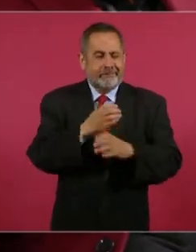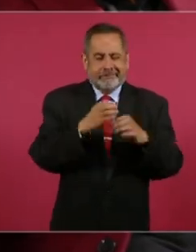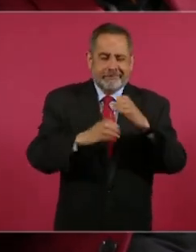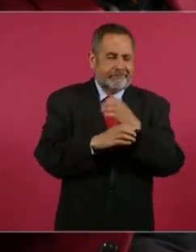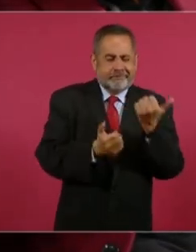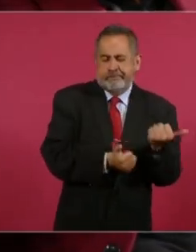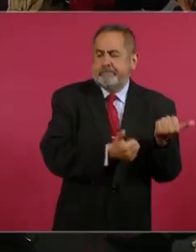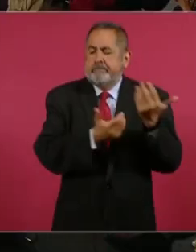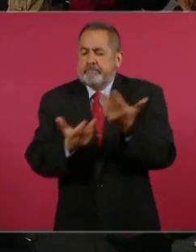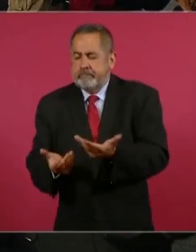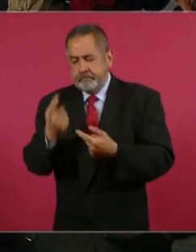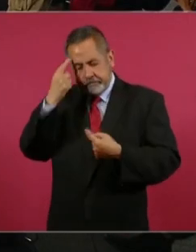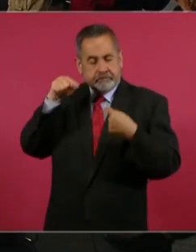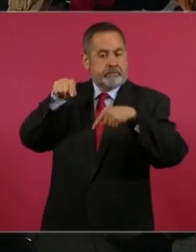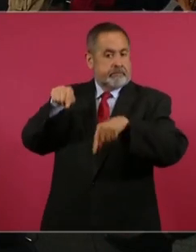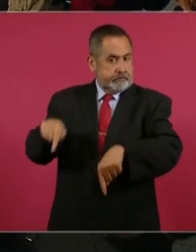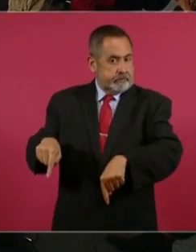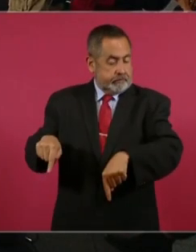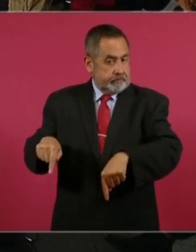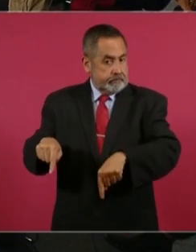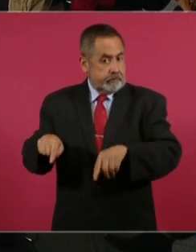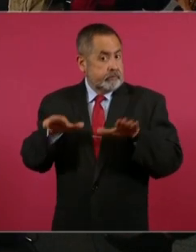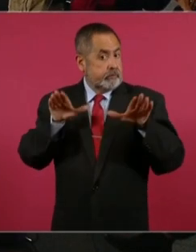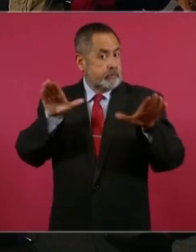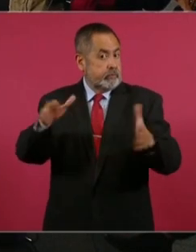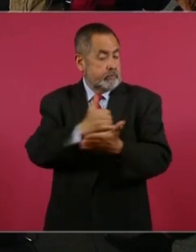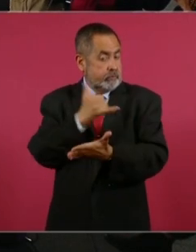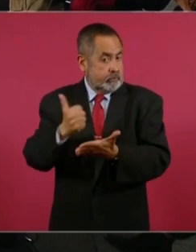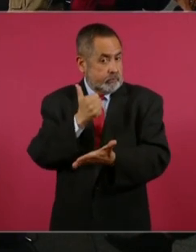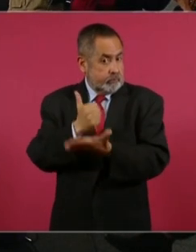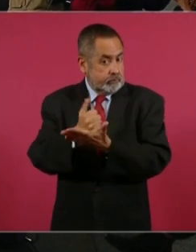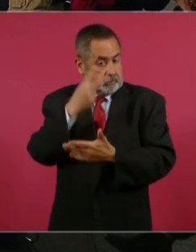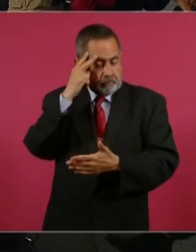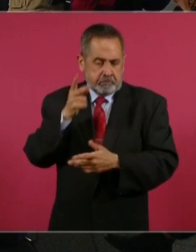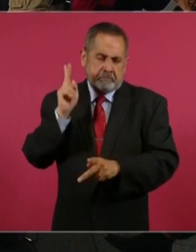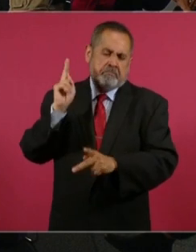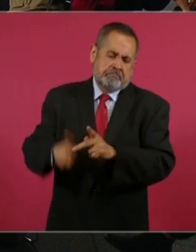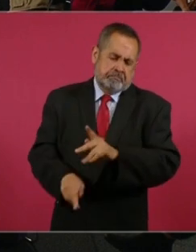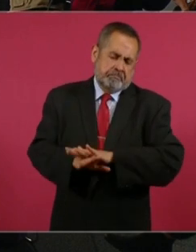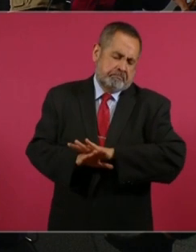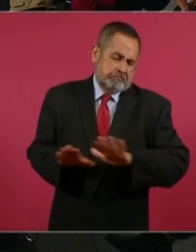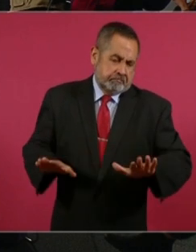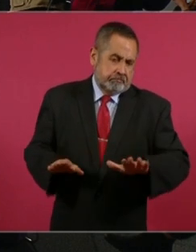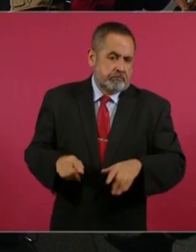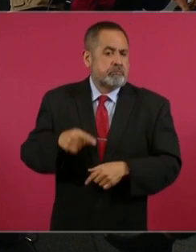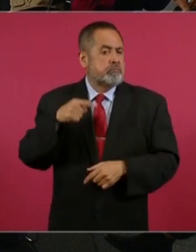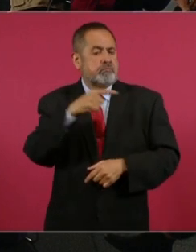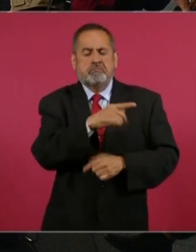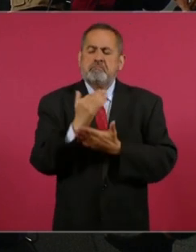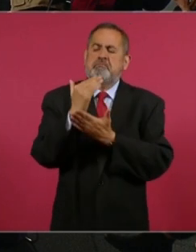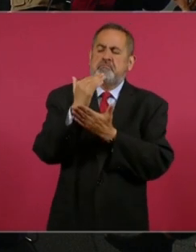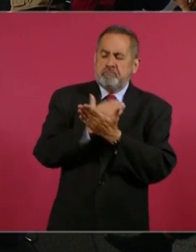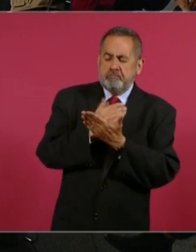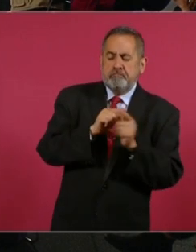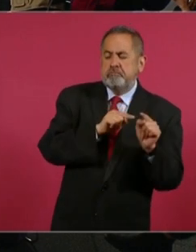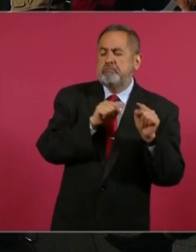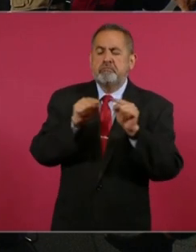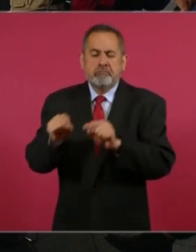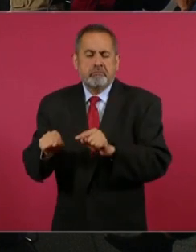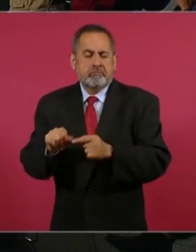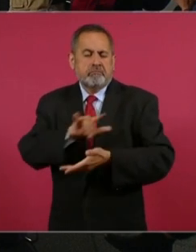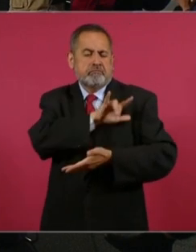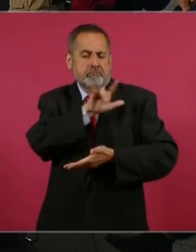Aeropuerto Internacional de la Ciudad de México como la de reducir los